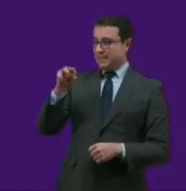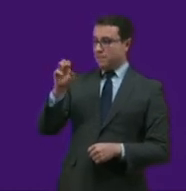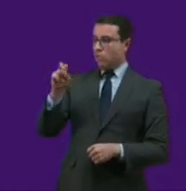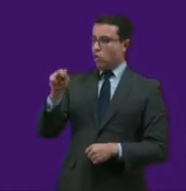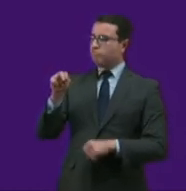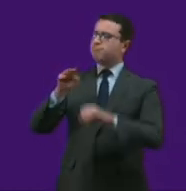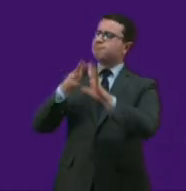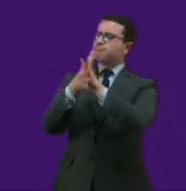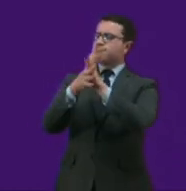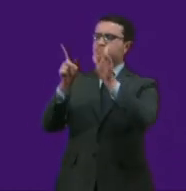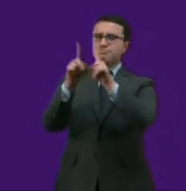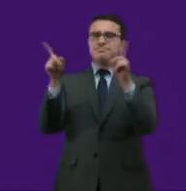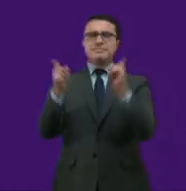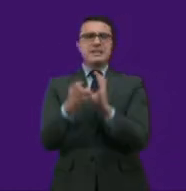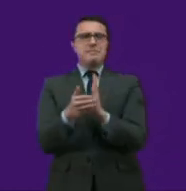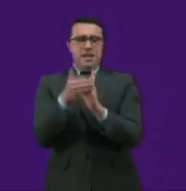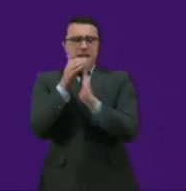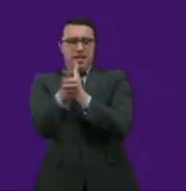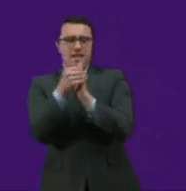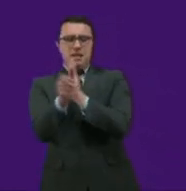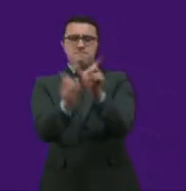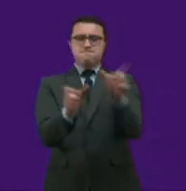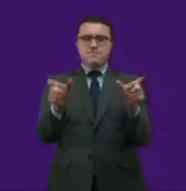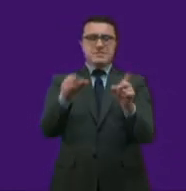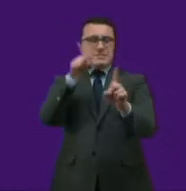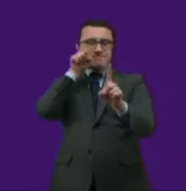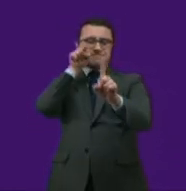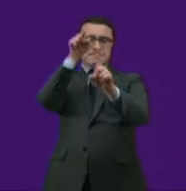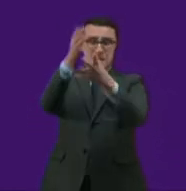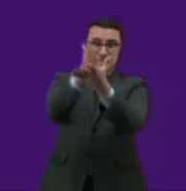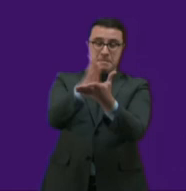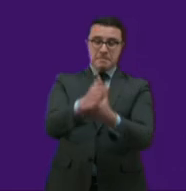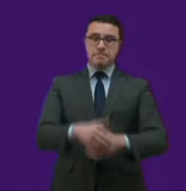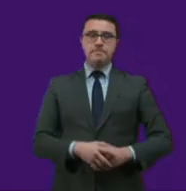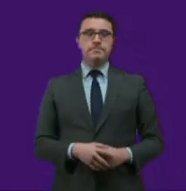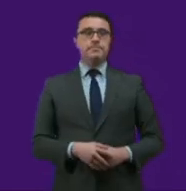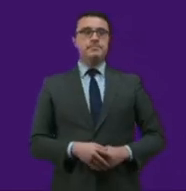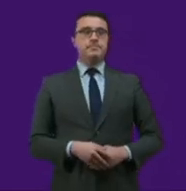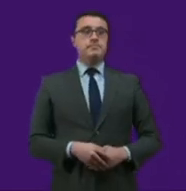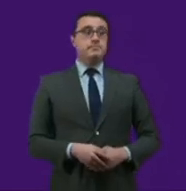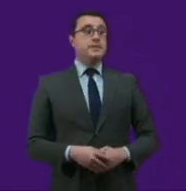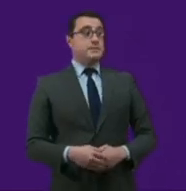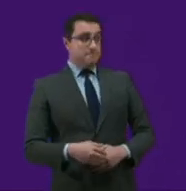talento y con el reto que tenemos ahí. Bueno, entonces comienzo con una historia.